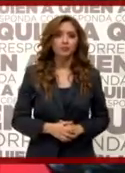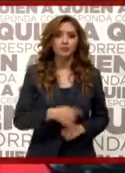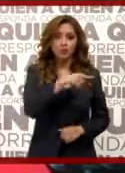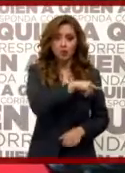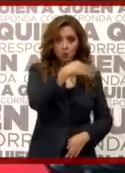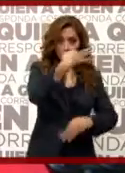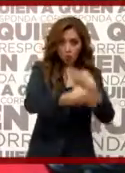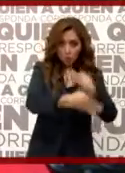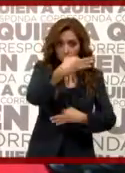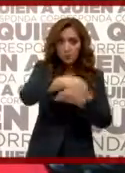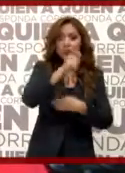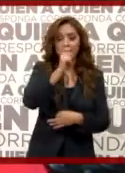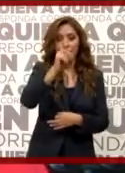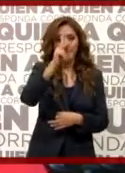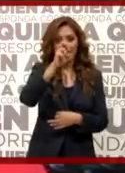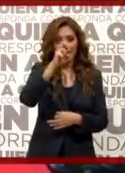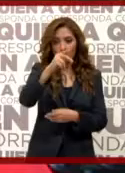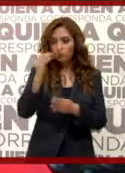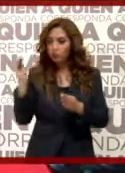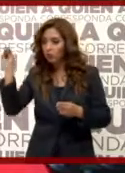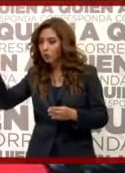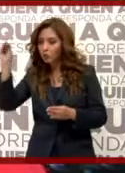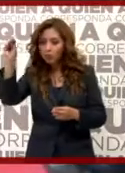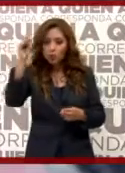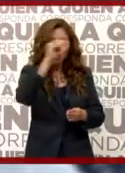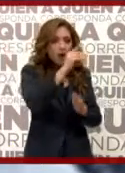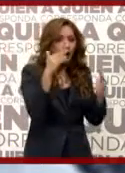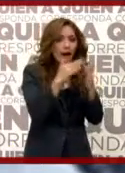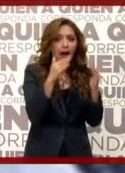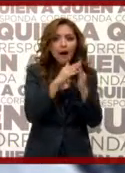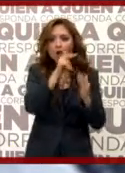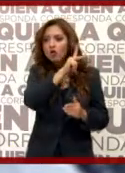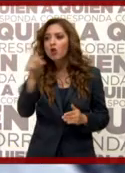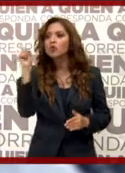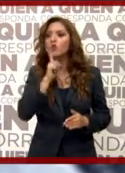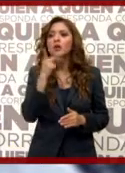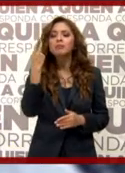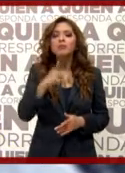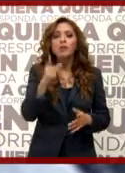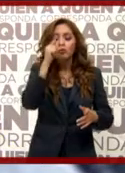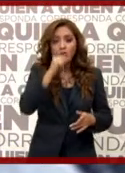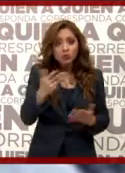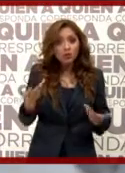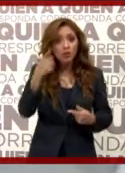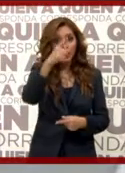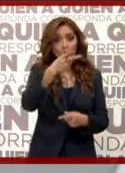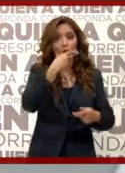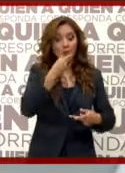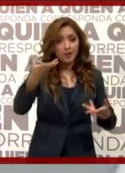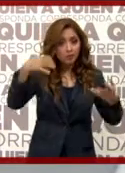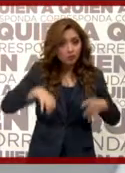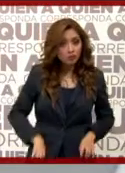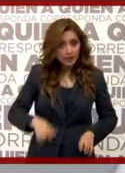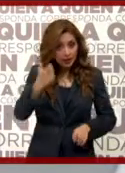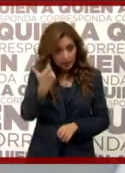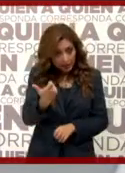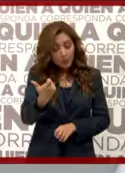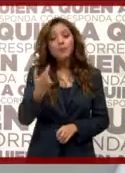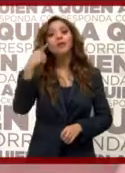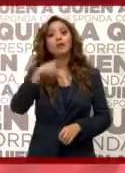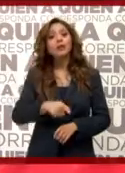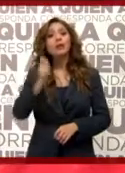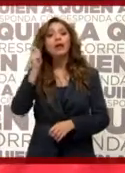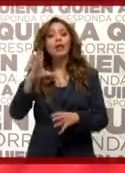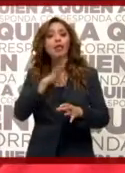fue a checar a sus domicilios de las señoras y nunca encontraron nada. El señor se le quedó todo esto. Entre los bienes hay una